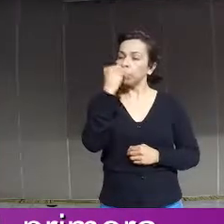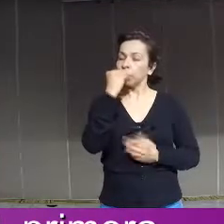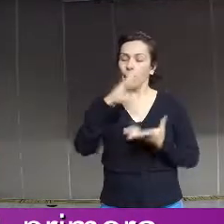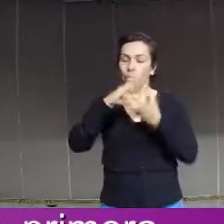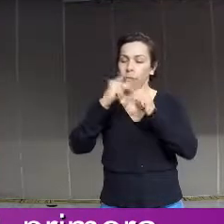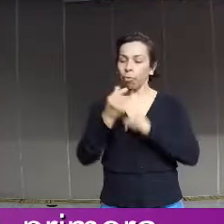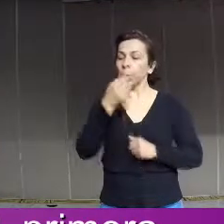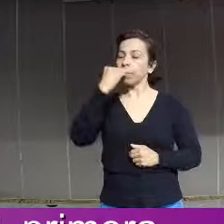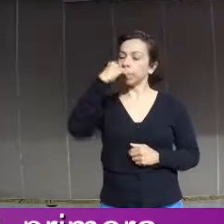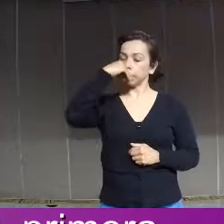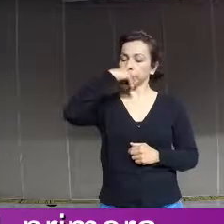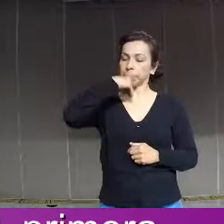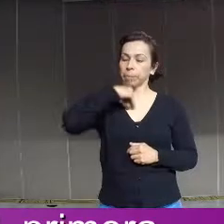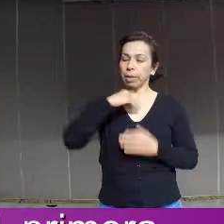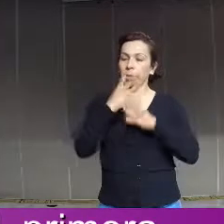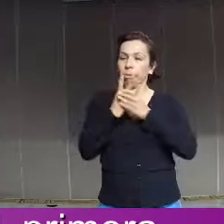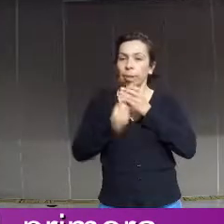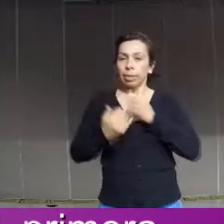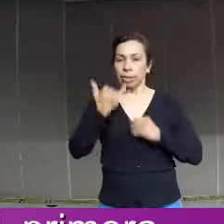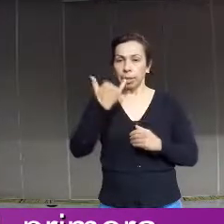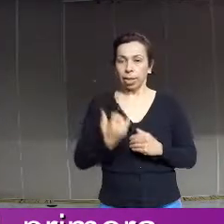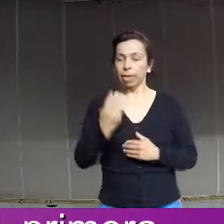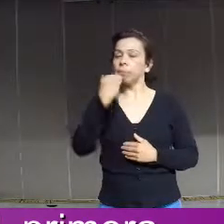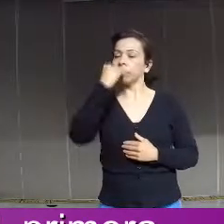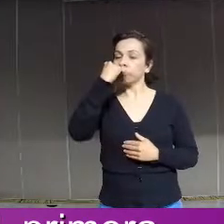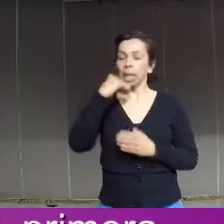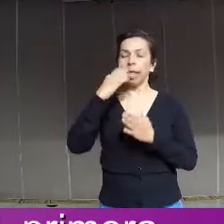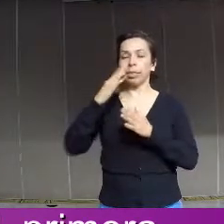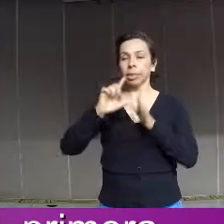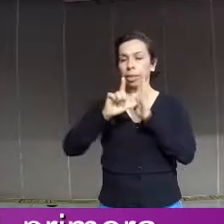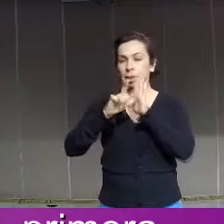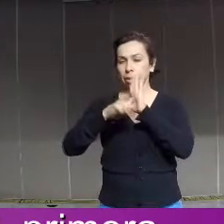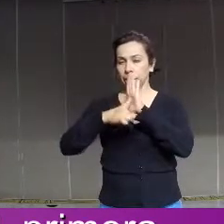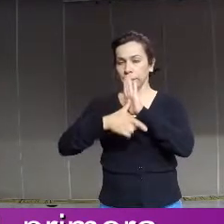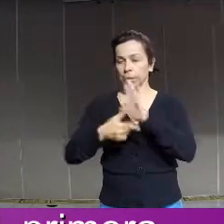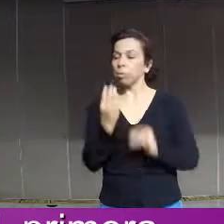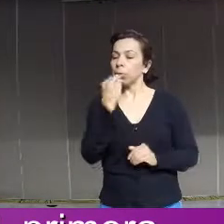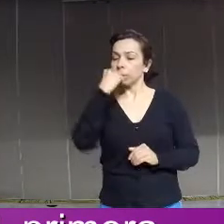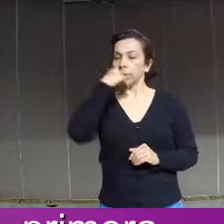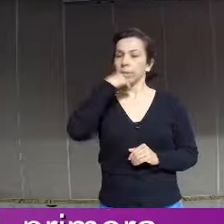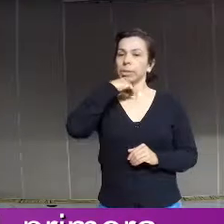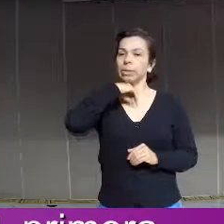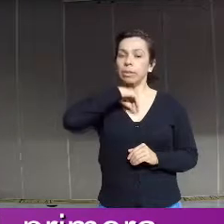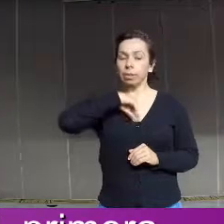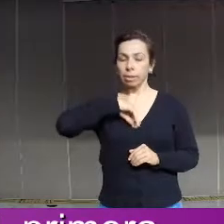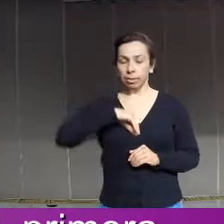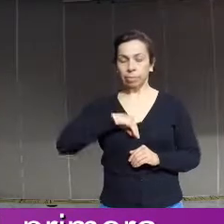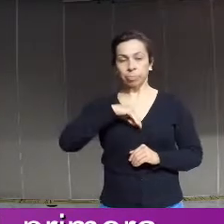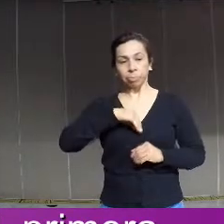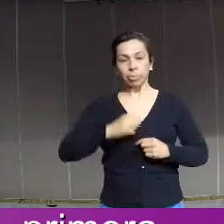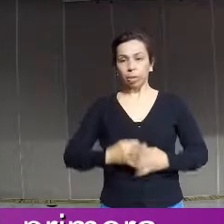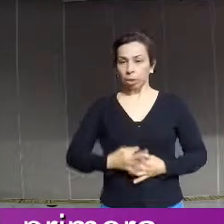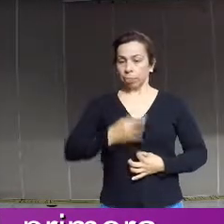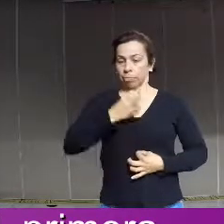en la peristalsis esofágica, ¿sí? Este enlentecimiento y esta alteración en la etapa esofágica muchas veces trae